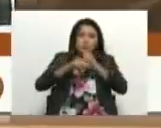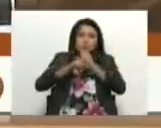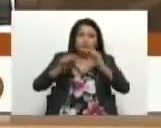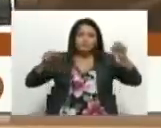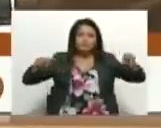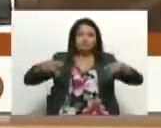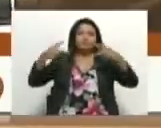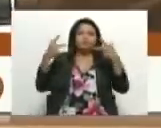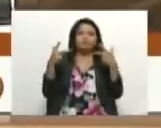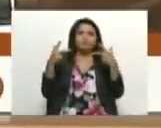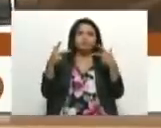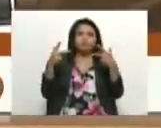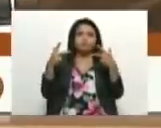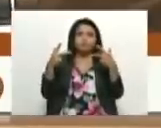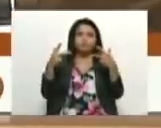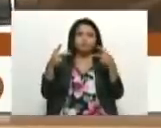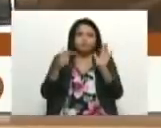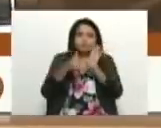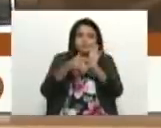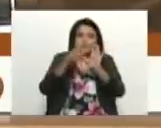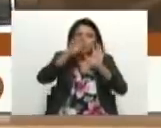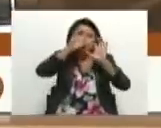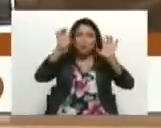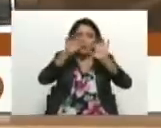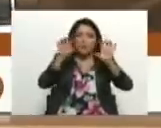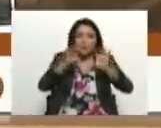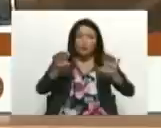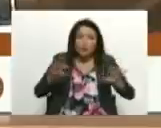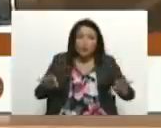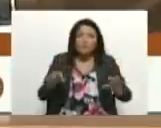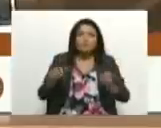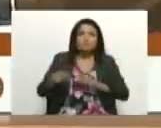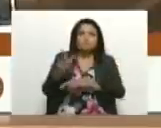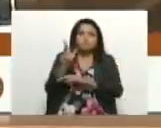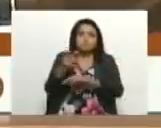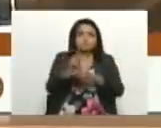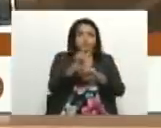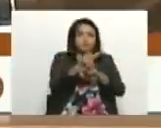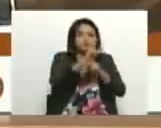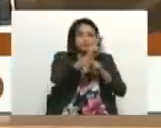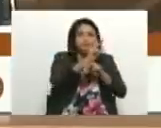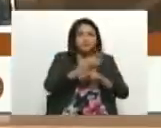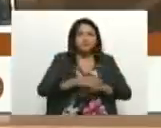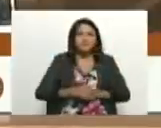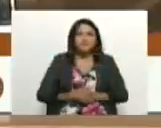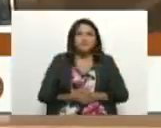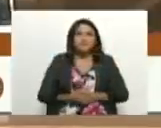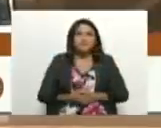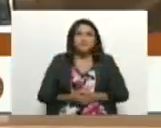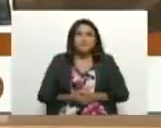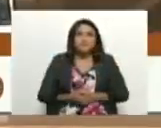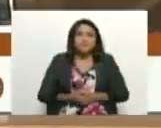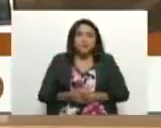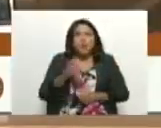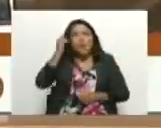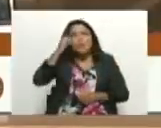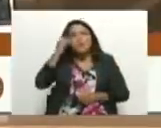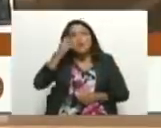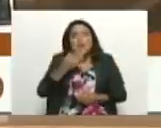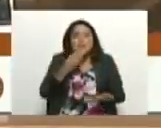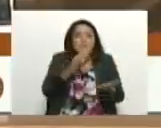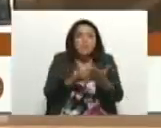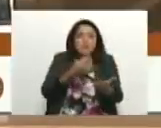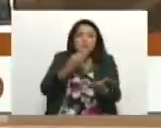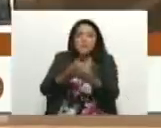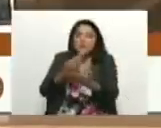conectadas en todo el territorio nacional. Ustedes con premura hagan sus aportes, sus propuestas. Mira